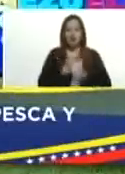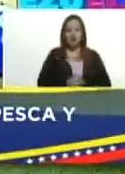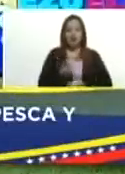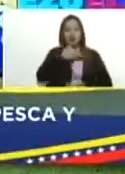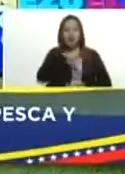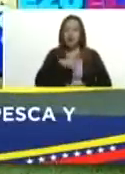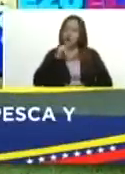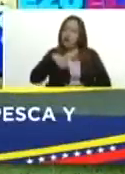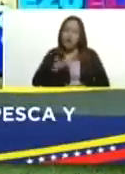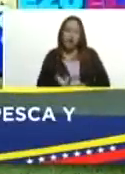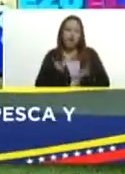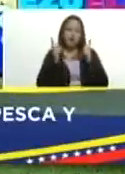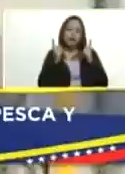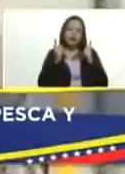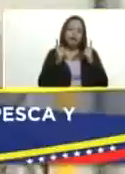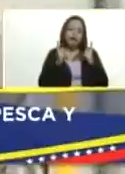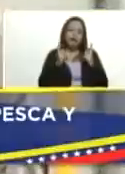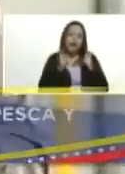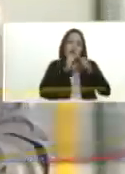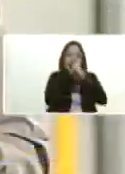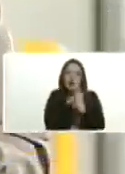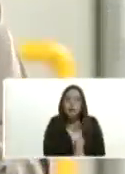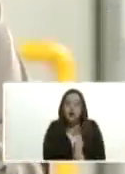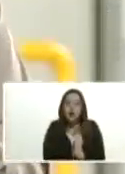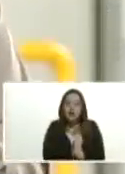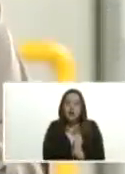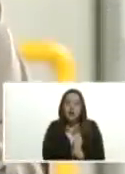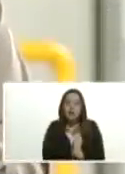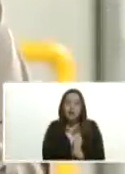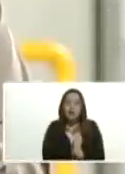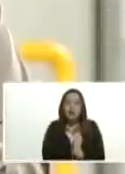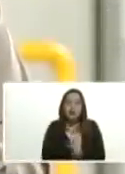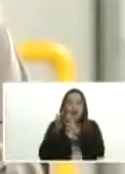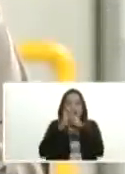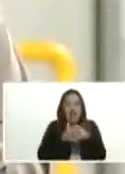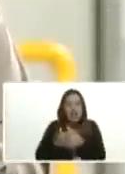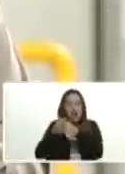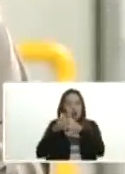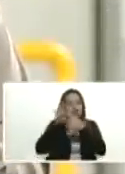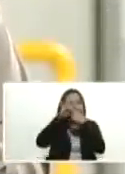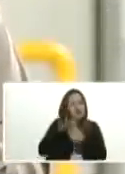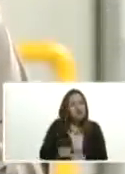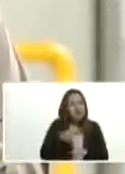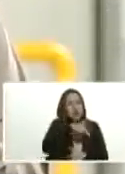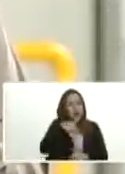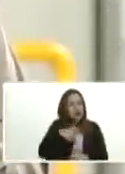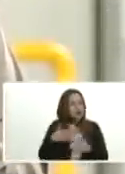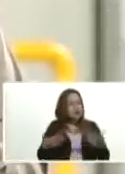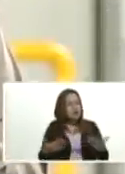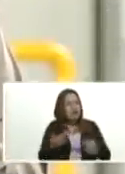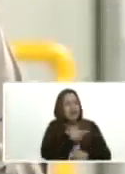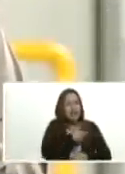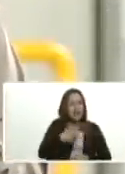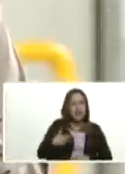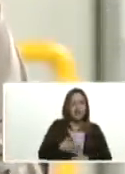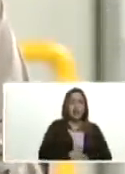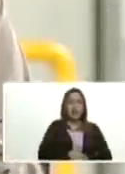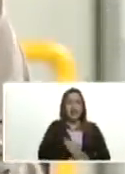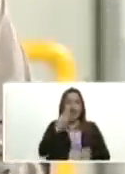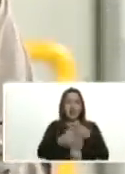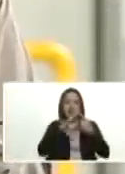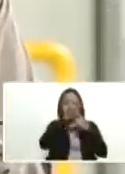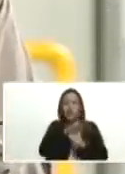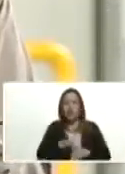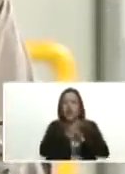Nosotros no podemos depender de este imperio norteamericano que pretenden imponernos un